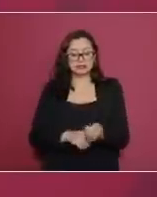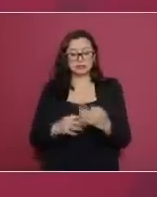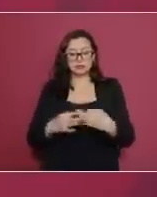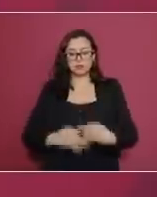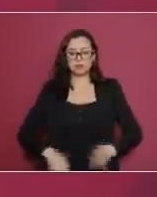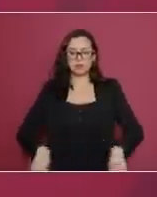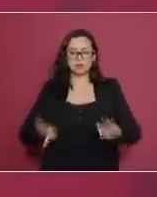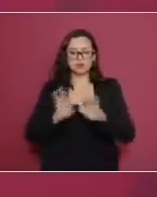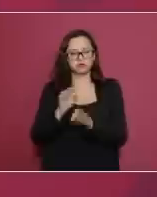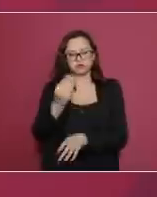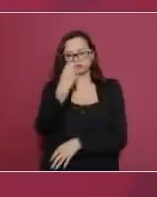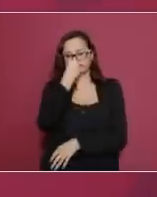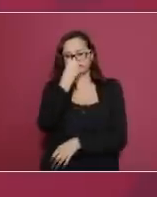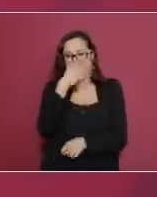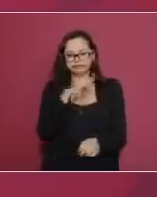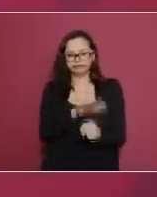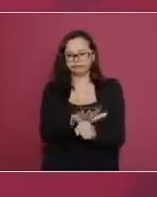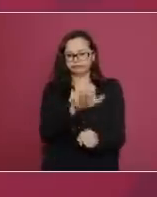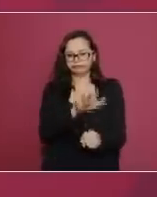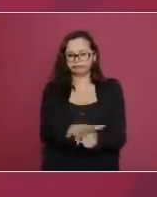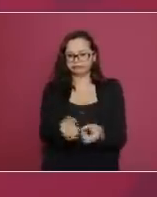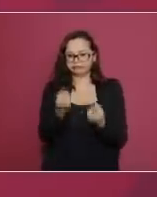la alimentación,